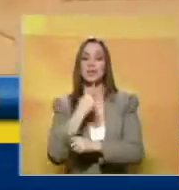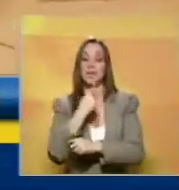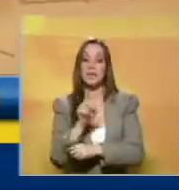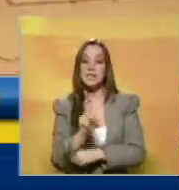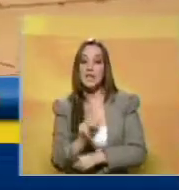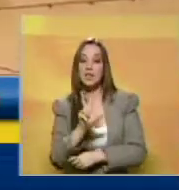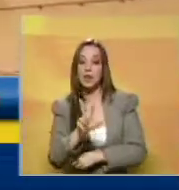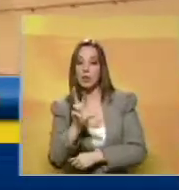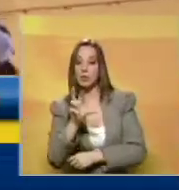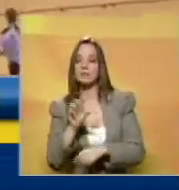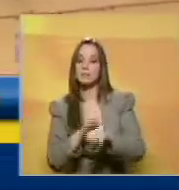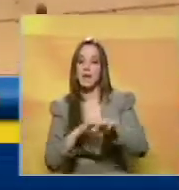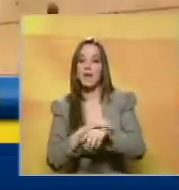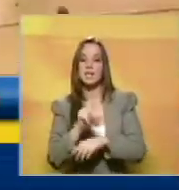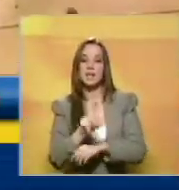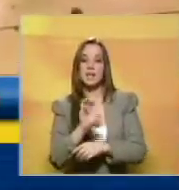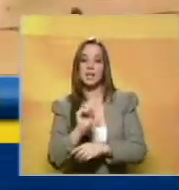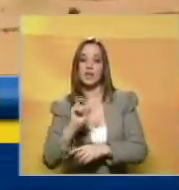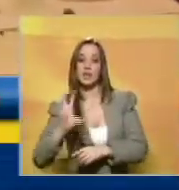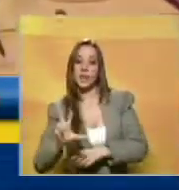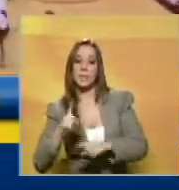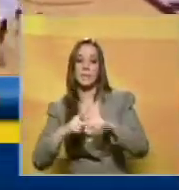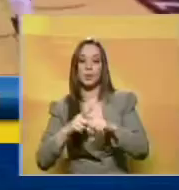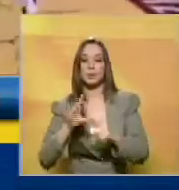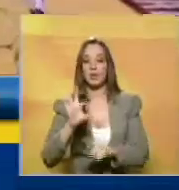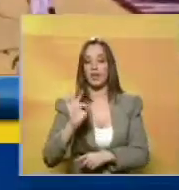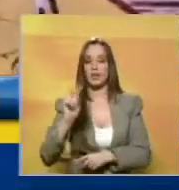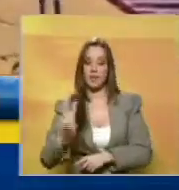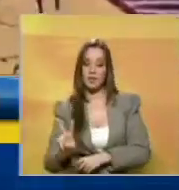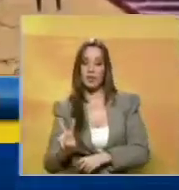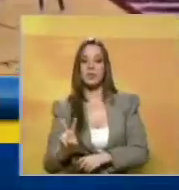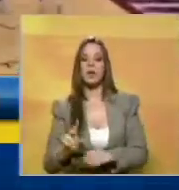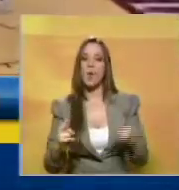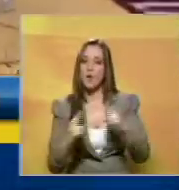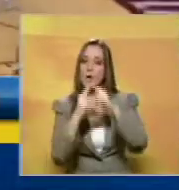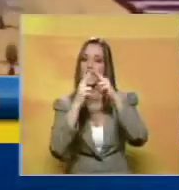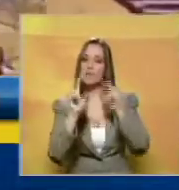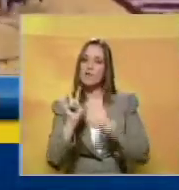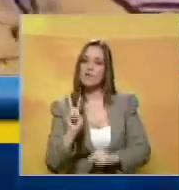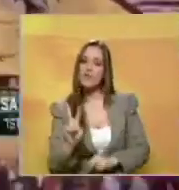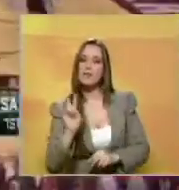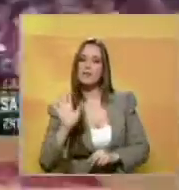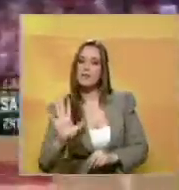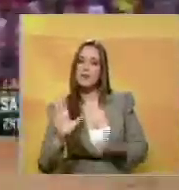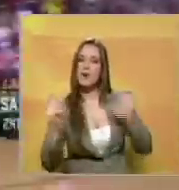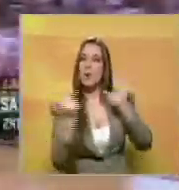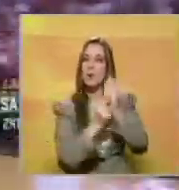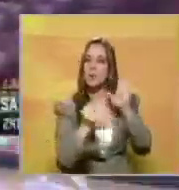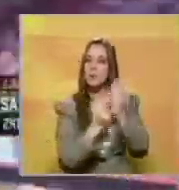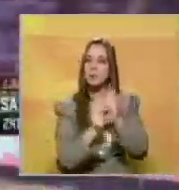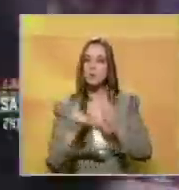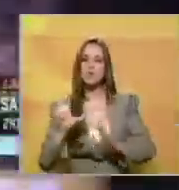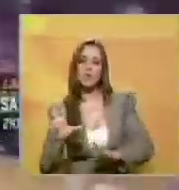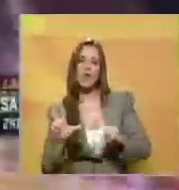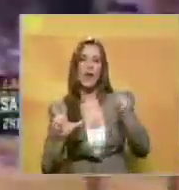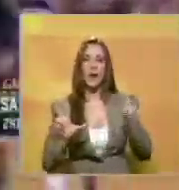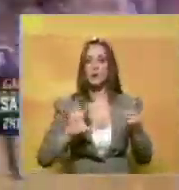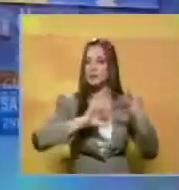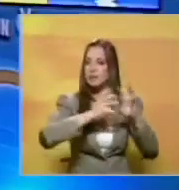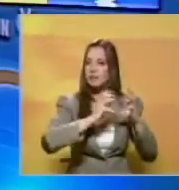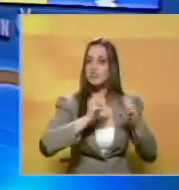103-92. Damian Lillard convirtió en este encuentro 25 puntos. La serie está 3-1 a favor de San